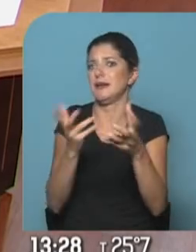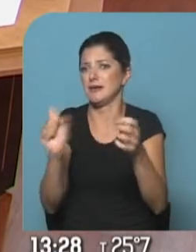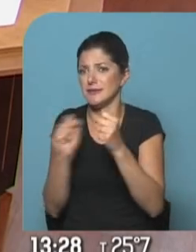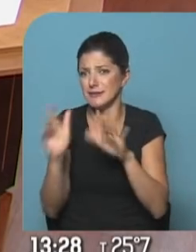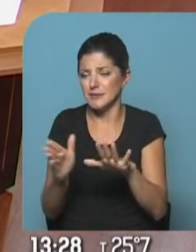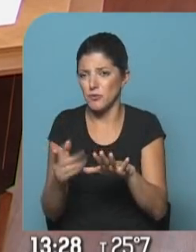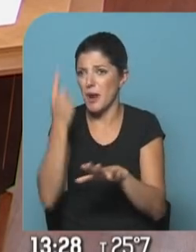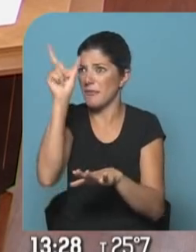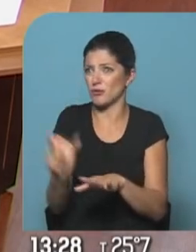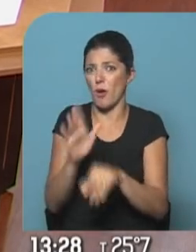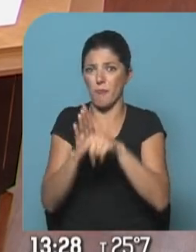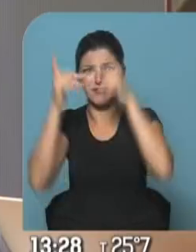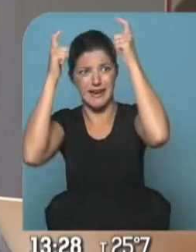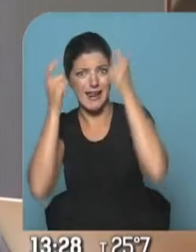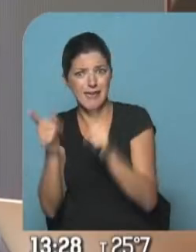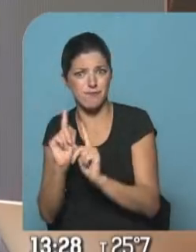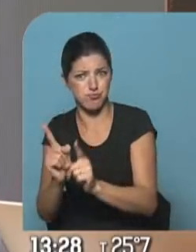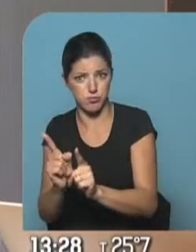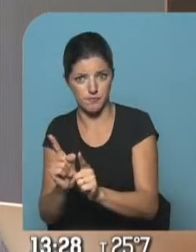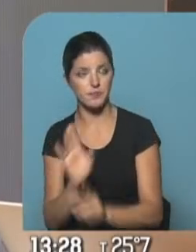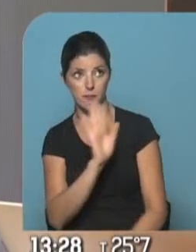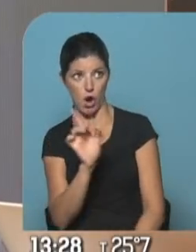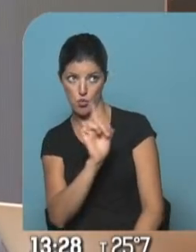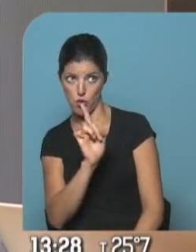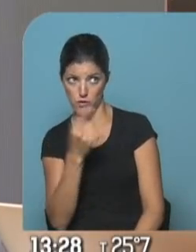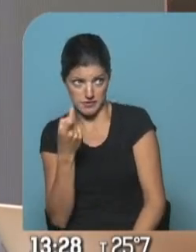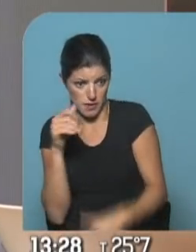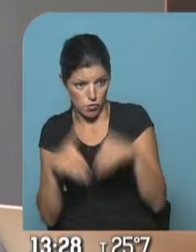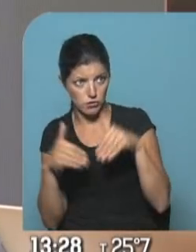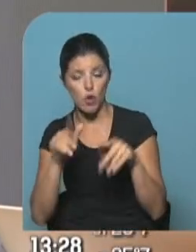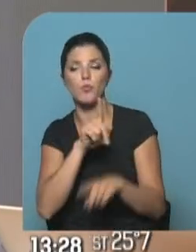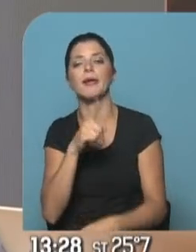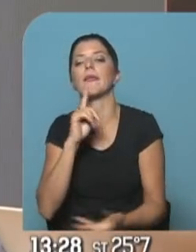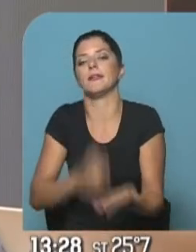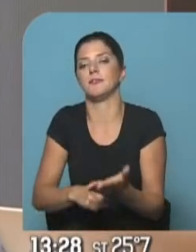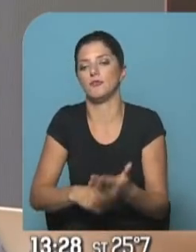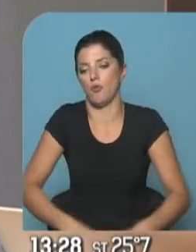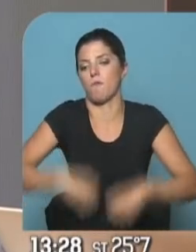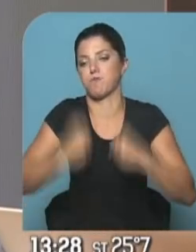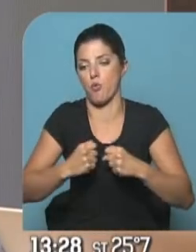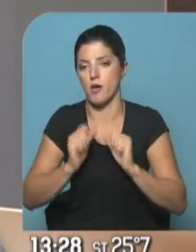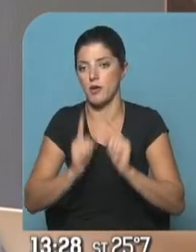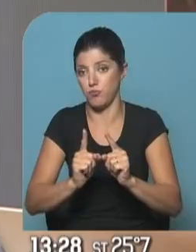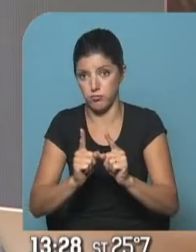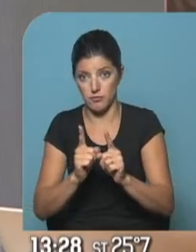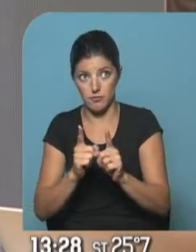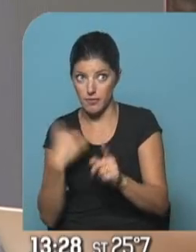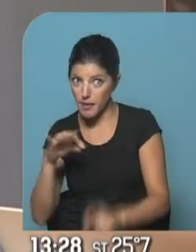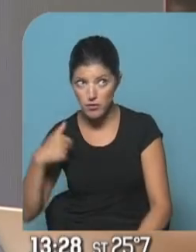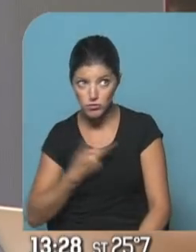de un emperador. Pero lo tienen que votar, no es que se quedan, se asientan en el poder y de acá no me mueven. Lo tienen que votar, digamos, no es